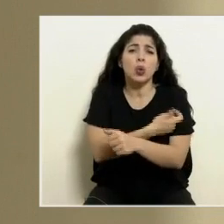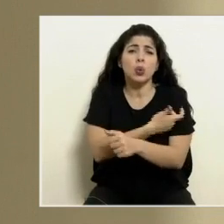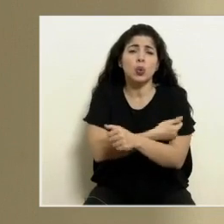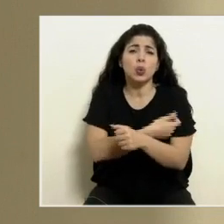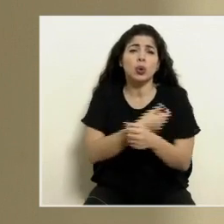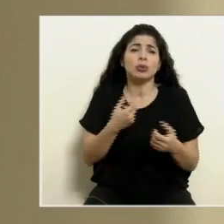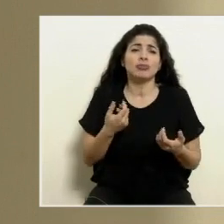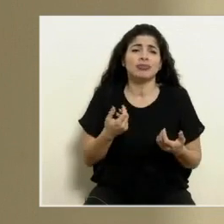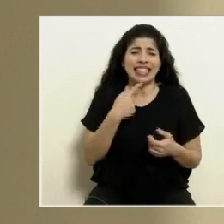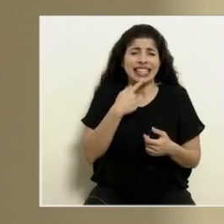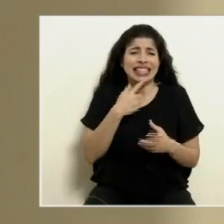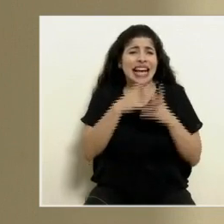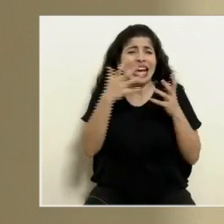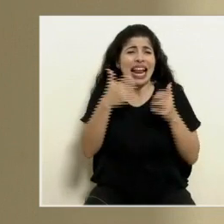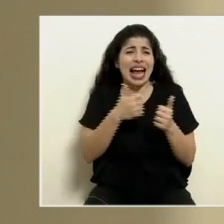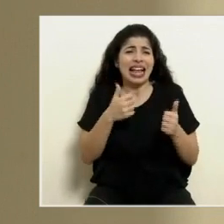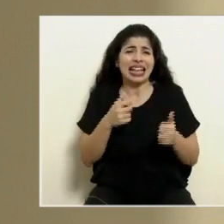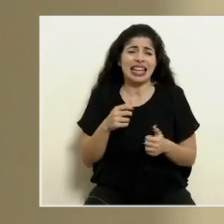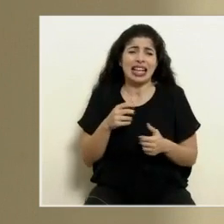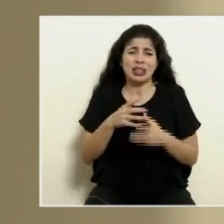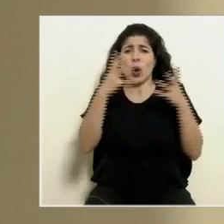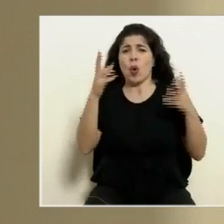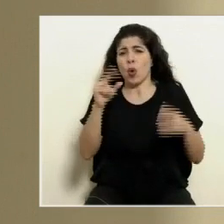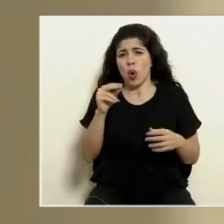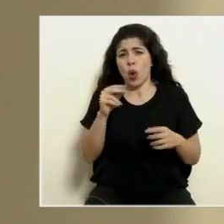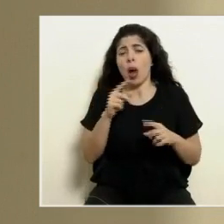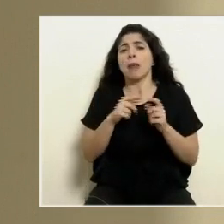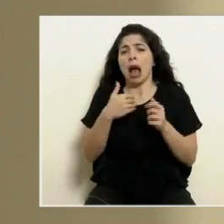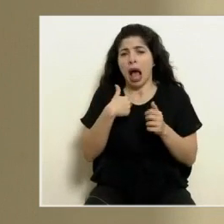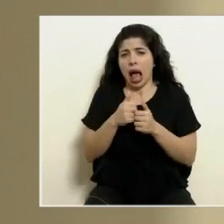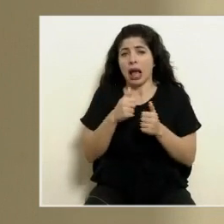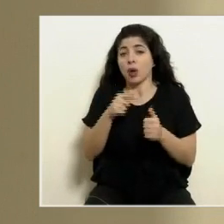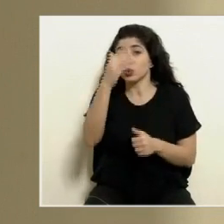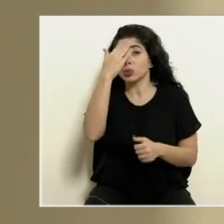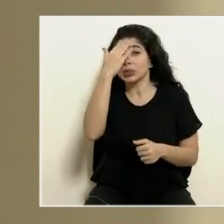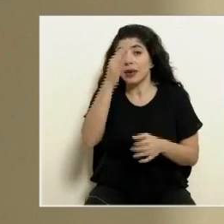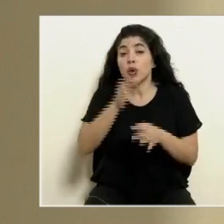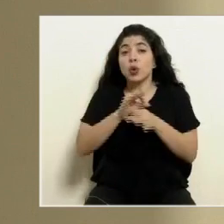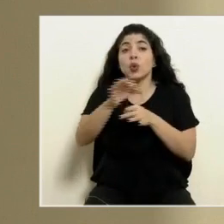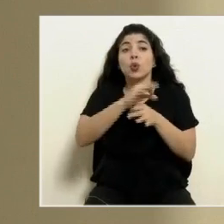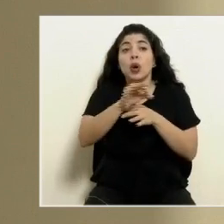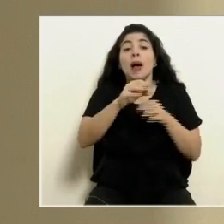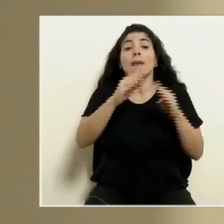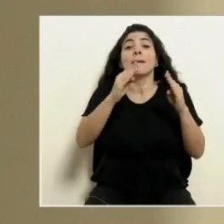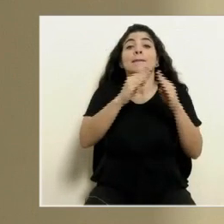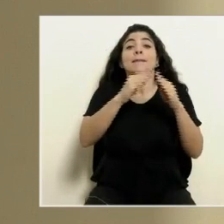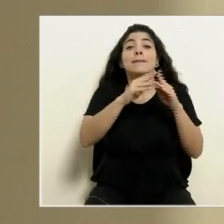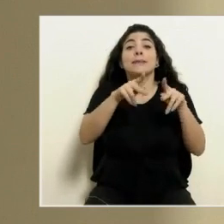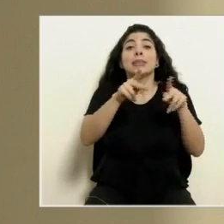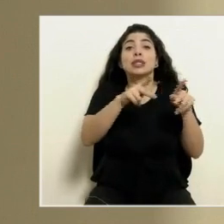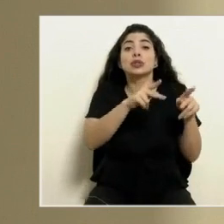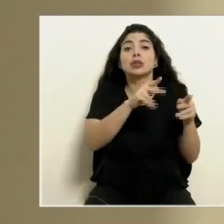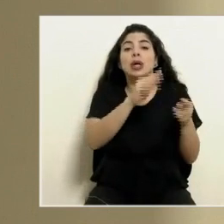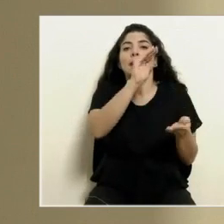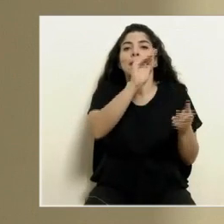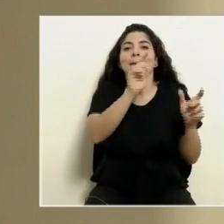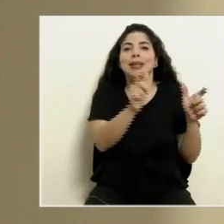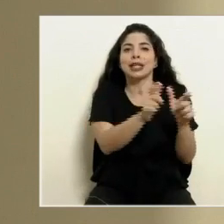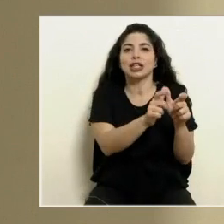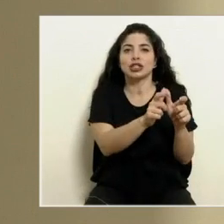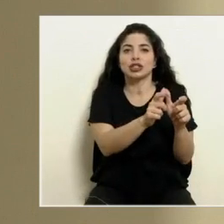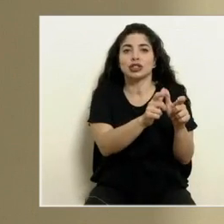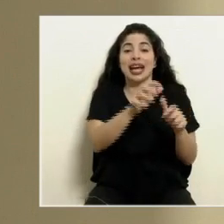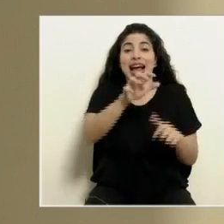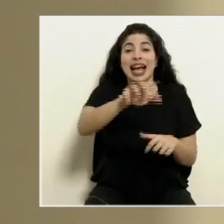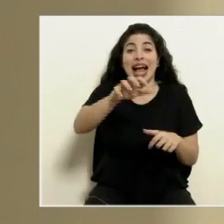no. Claro que ha habido un retraso y recordemos que en las zonas rurales hay mucho menor densidad poblacional. Los cantones con